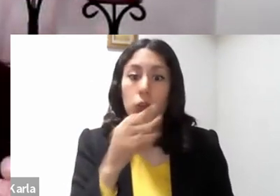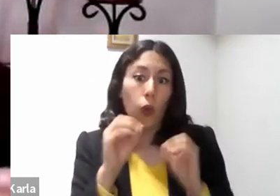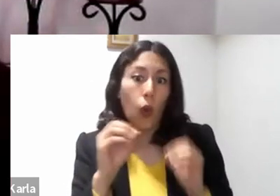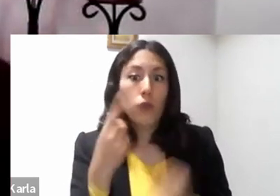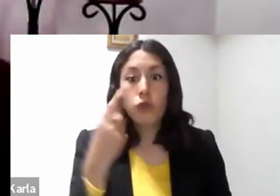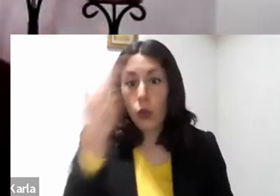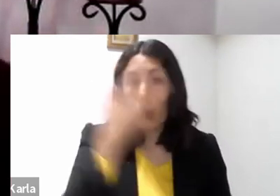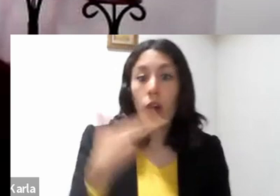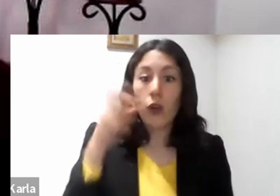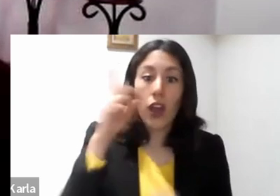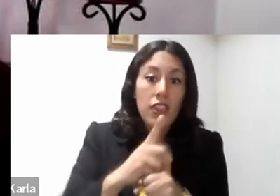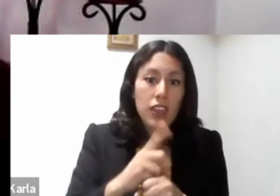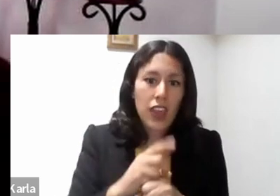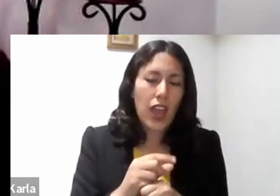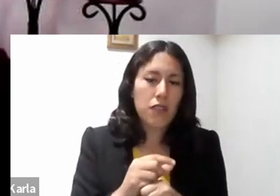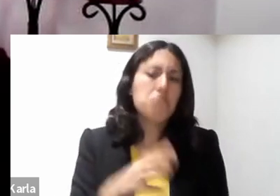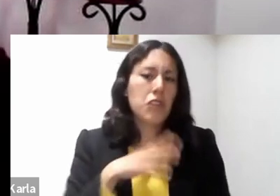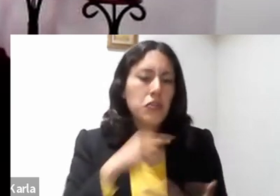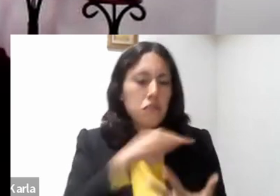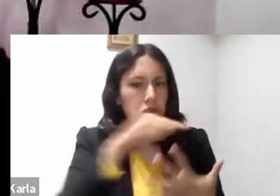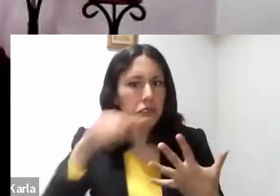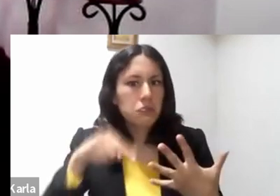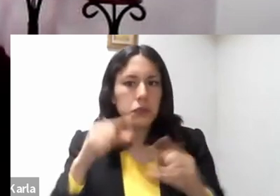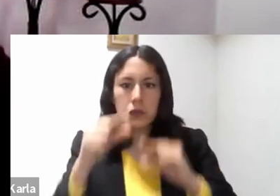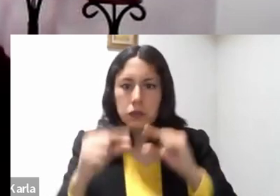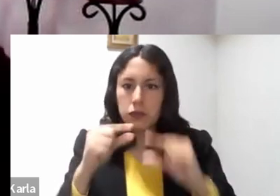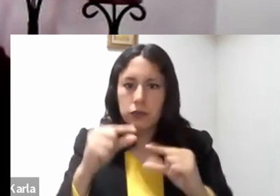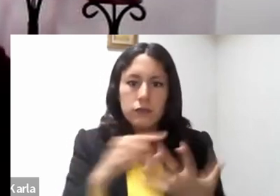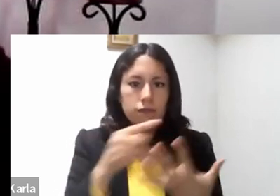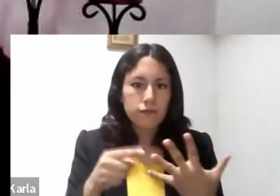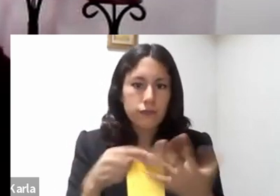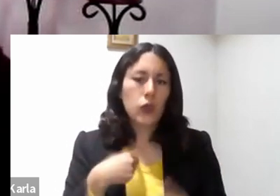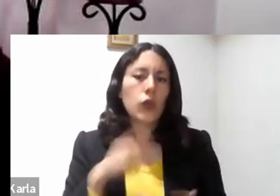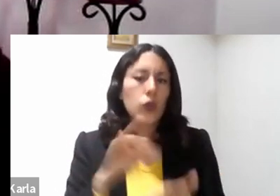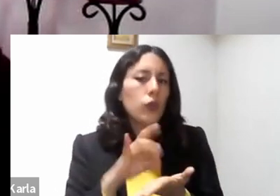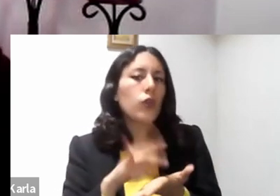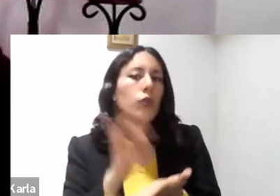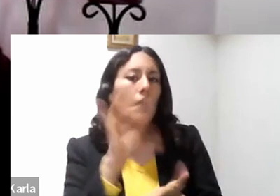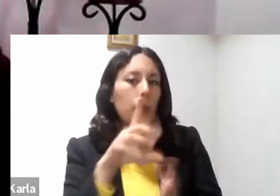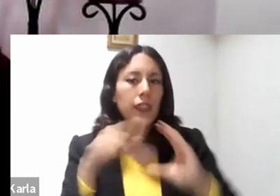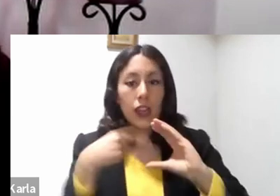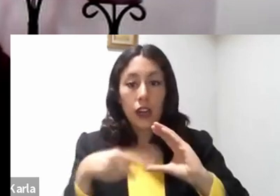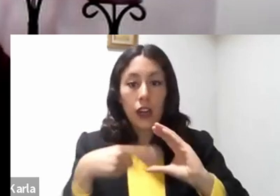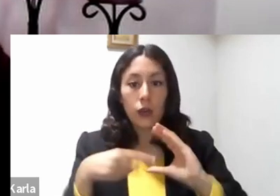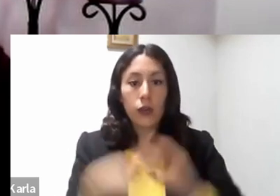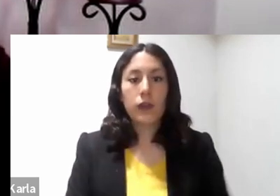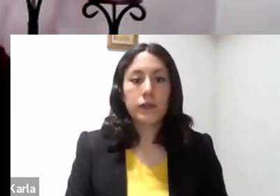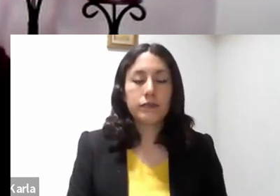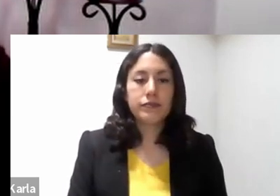seguir muy sencillos y se lo voy a enviar por email para que lo tenga que quererlo practicando entonces la contemplación